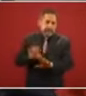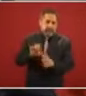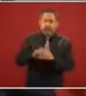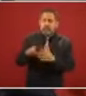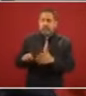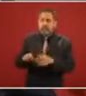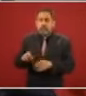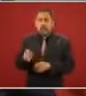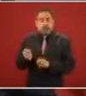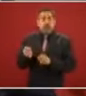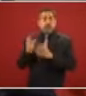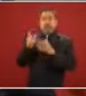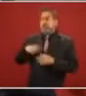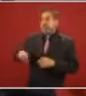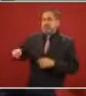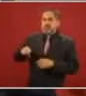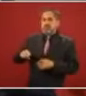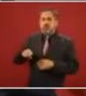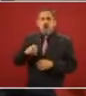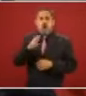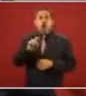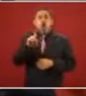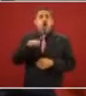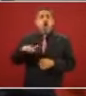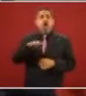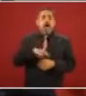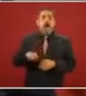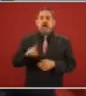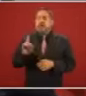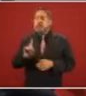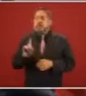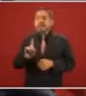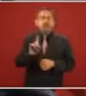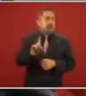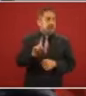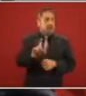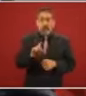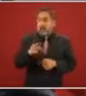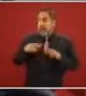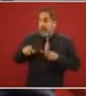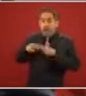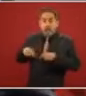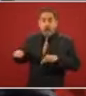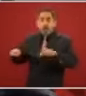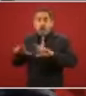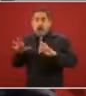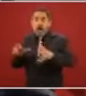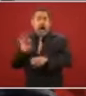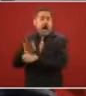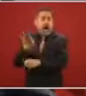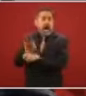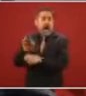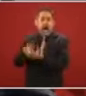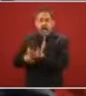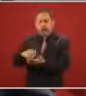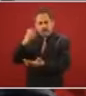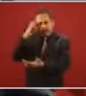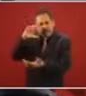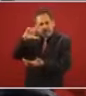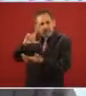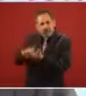salen de una colonia de los pueblos a defender al presunto